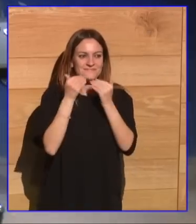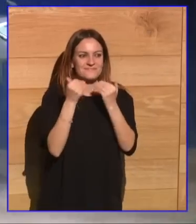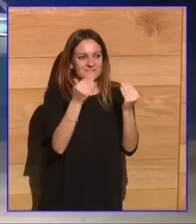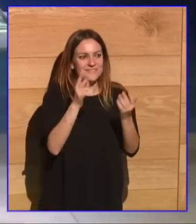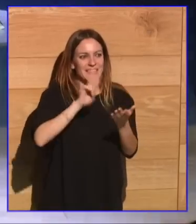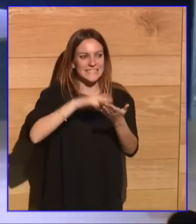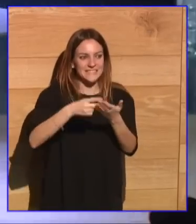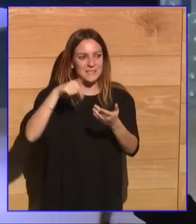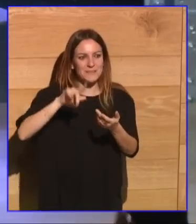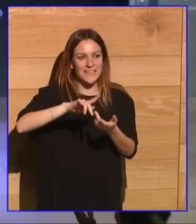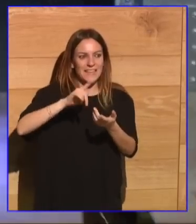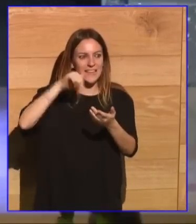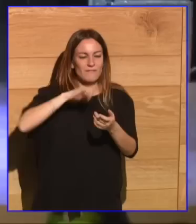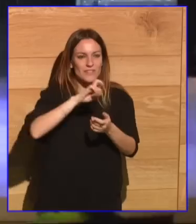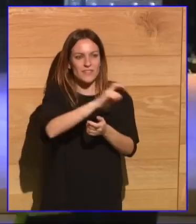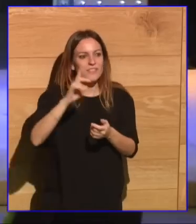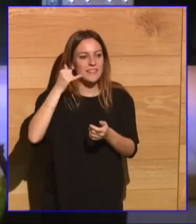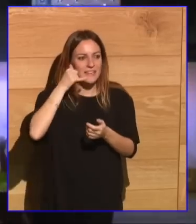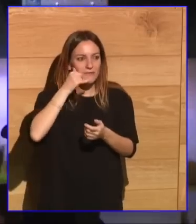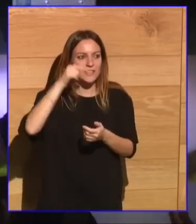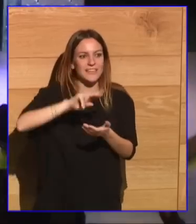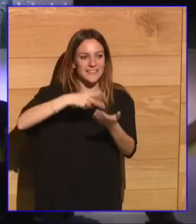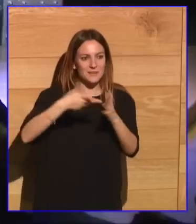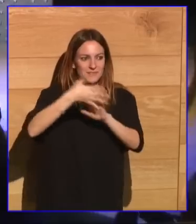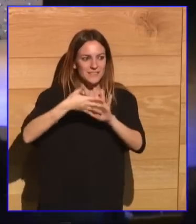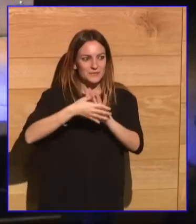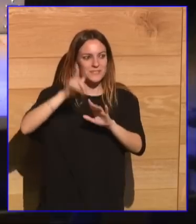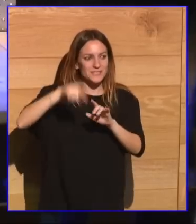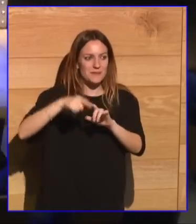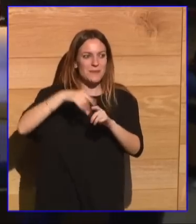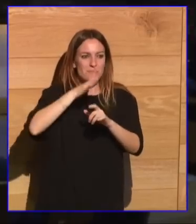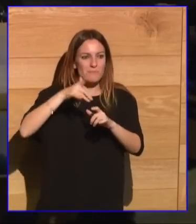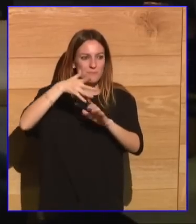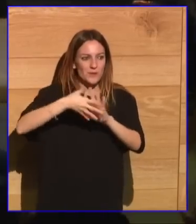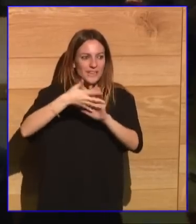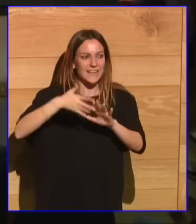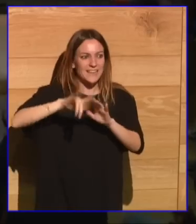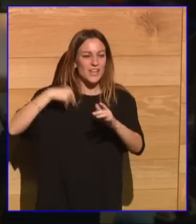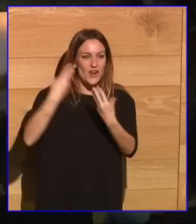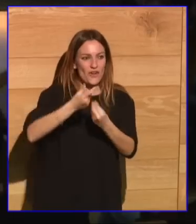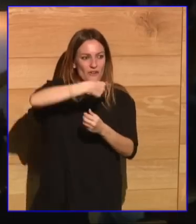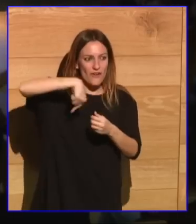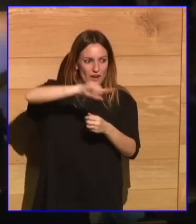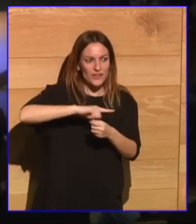Gracias a la Espacio Fundación Telefónica, gracias a la gente que nos ayuda con la lengua de signos. Ha estado con